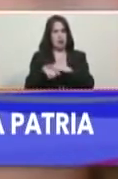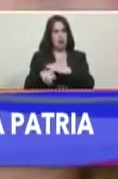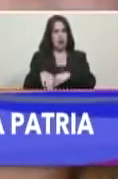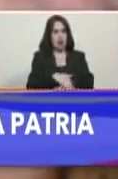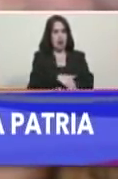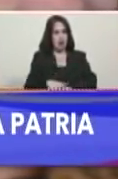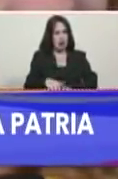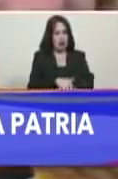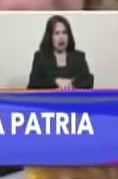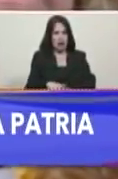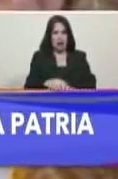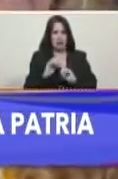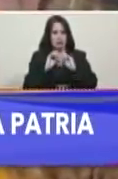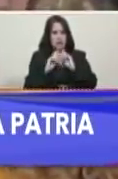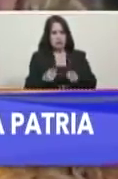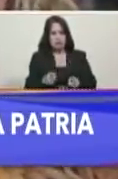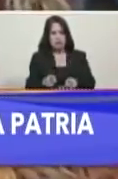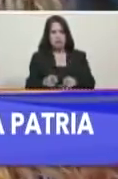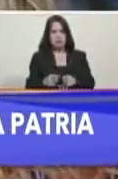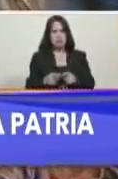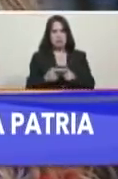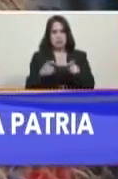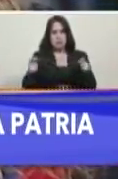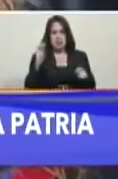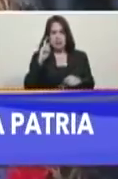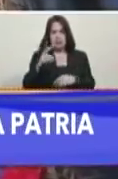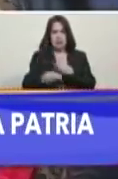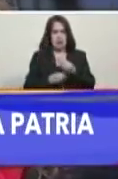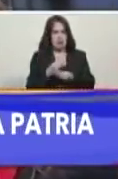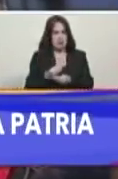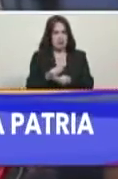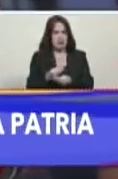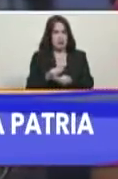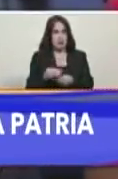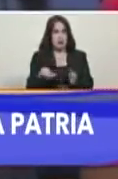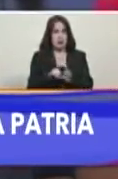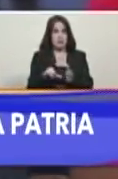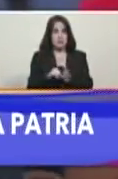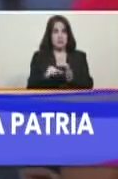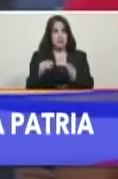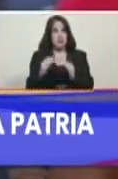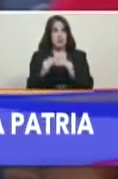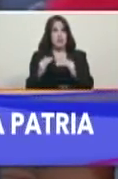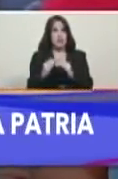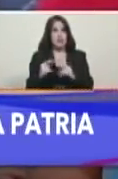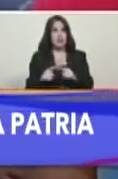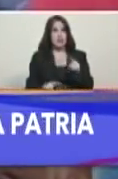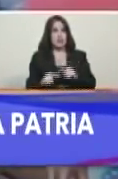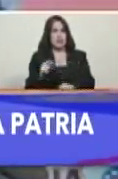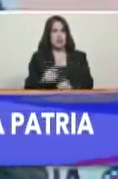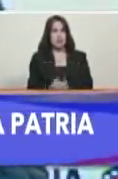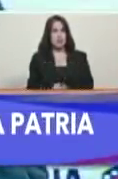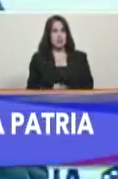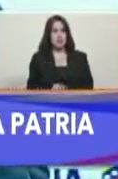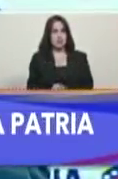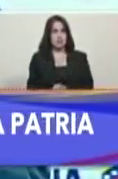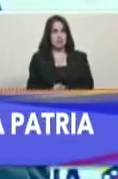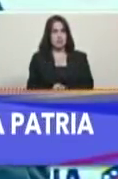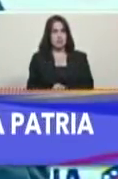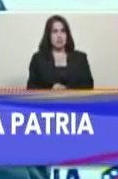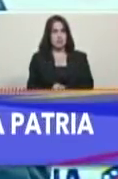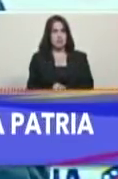esquina, en el callejón, en el urbanismo, para hacer el trabajo con la gente. Y hemos